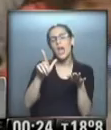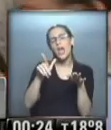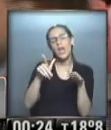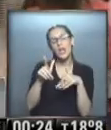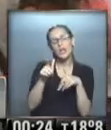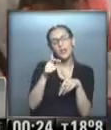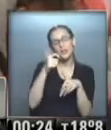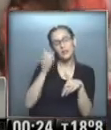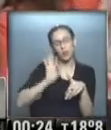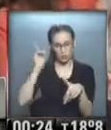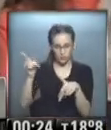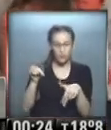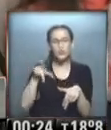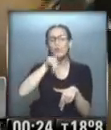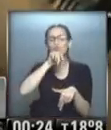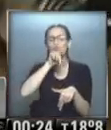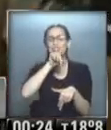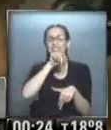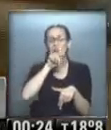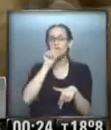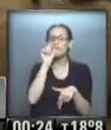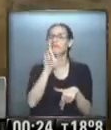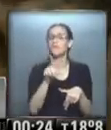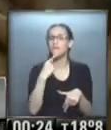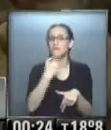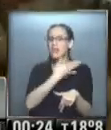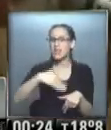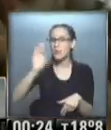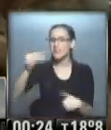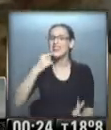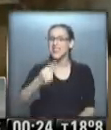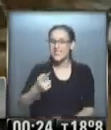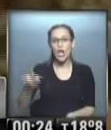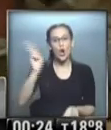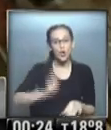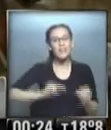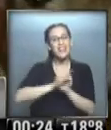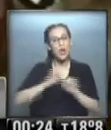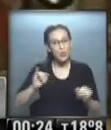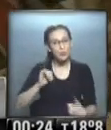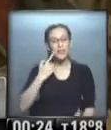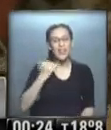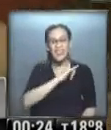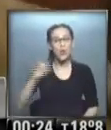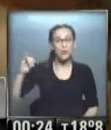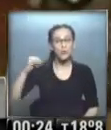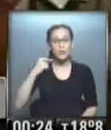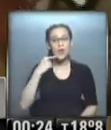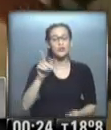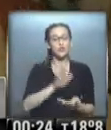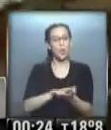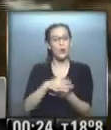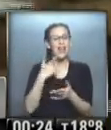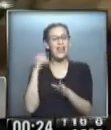Unidos. A través de su cuenta de Twitter, Dilma Rousseff señaló que las nuevas denuncias confirman que esa práctica de espionaje